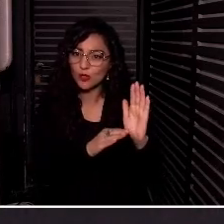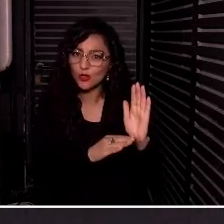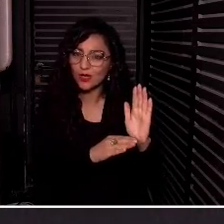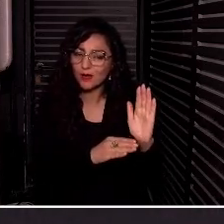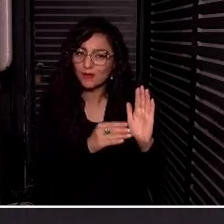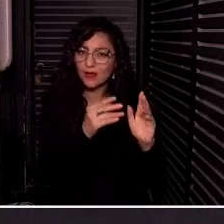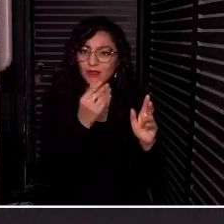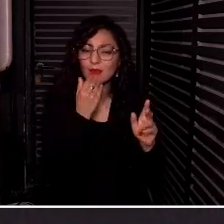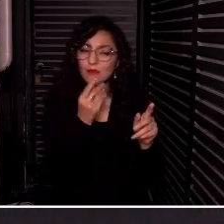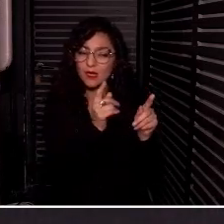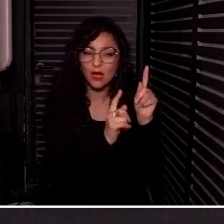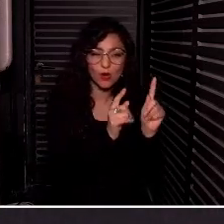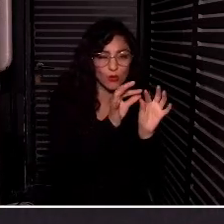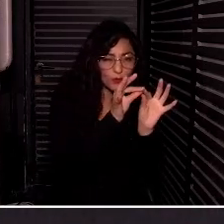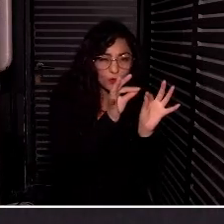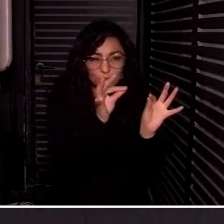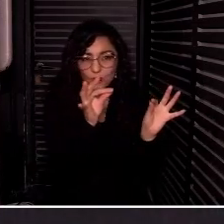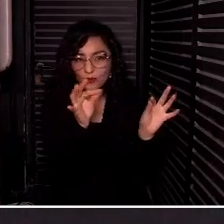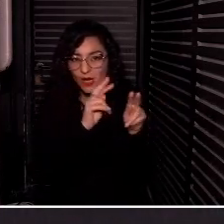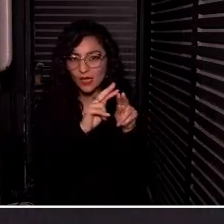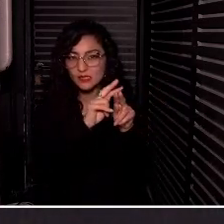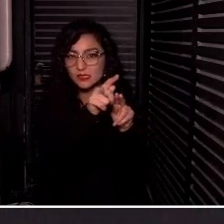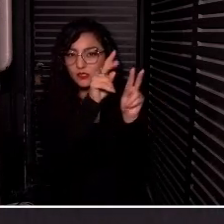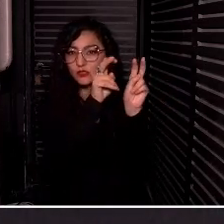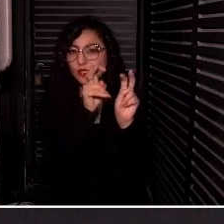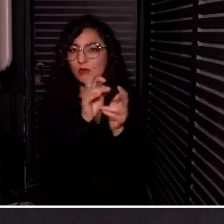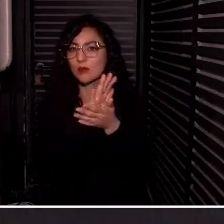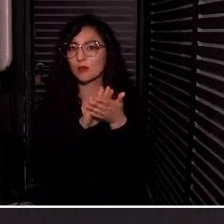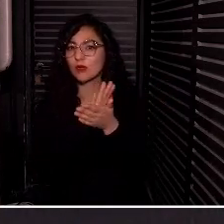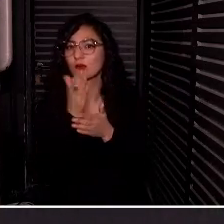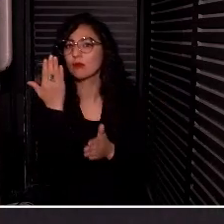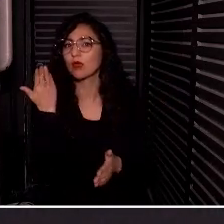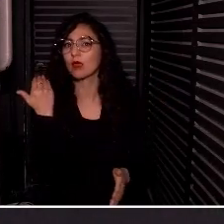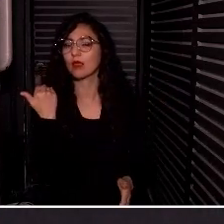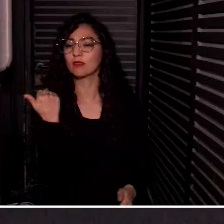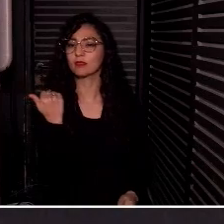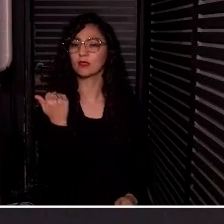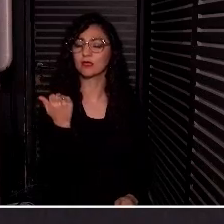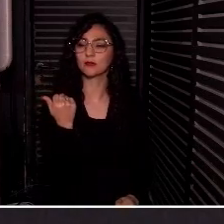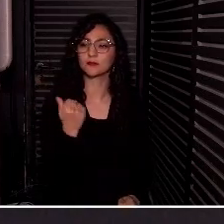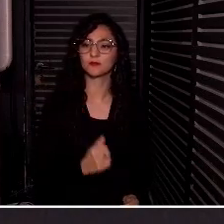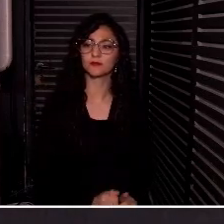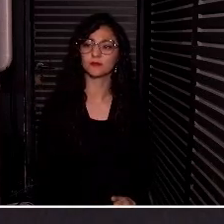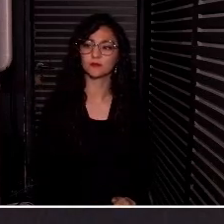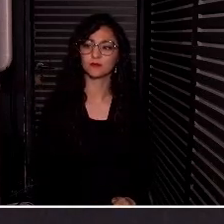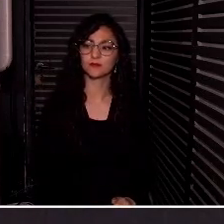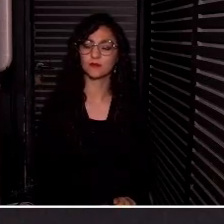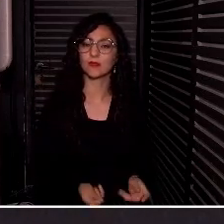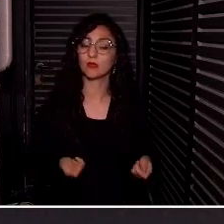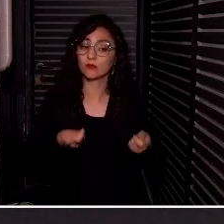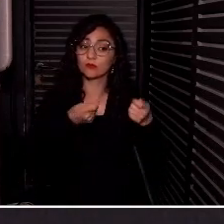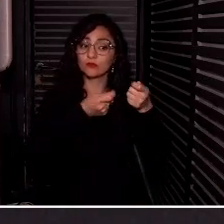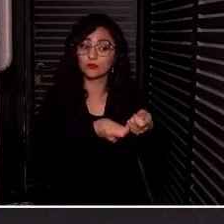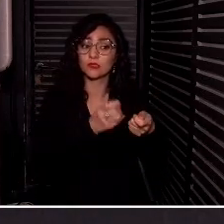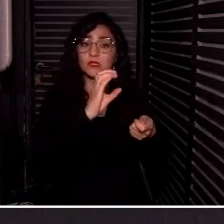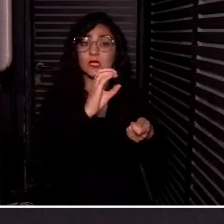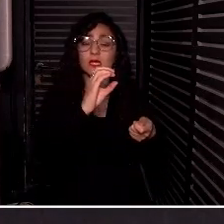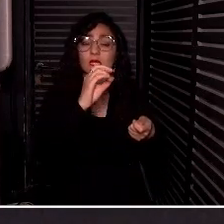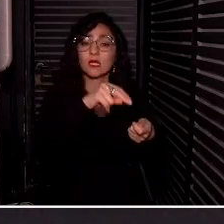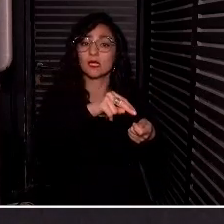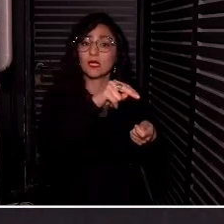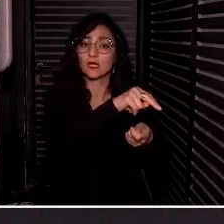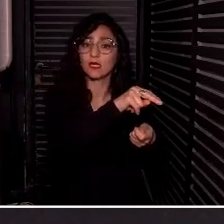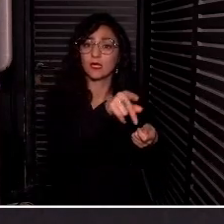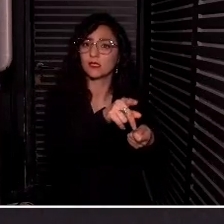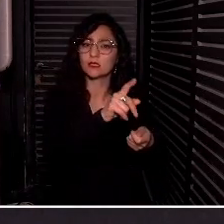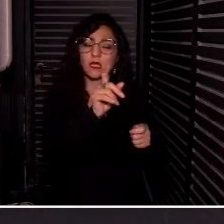líneas editoriales Juan sutil le quitó el el el Cómo se llama el auspicio a CNN porque no estaba